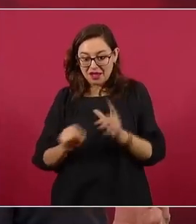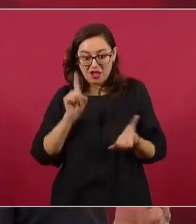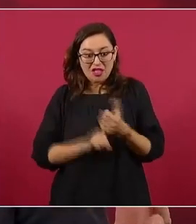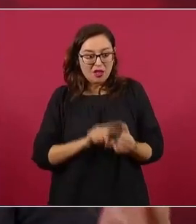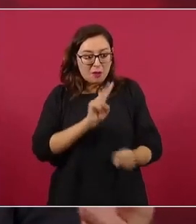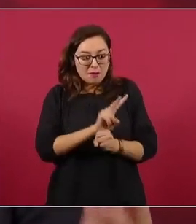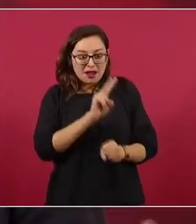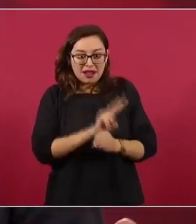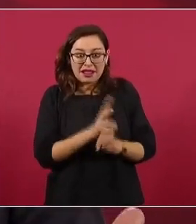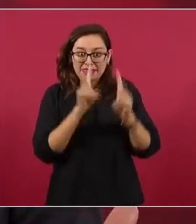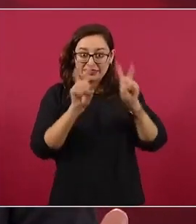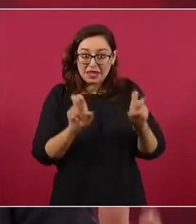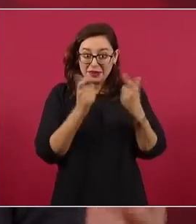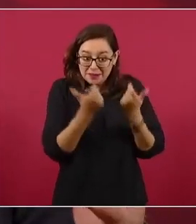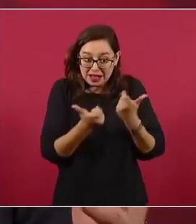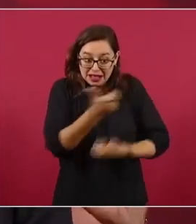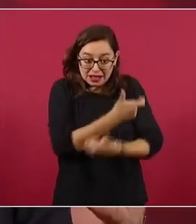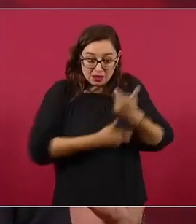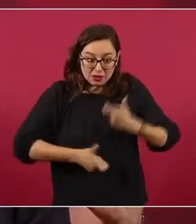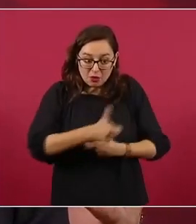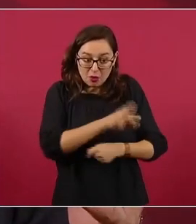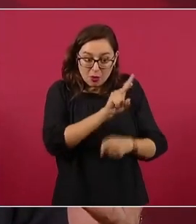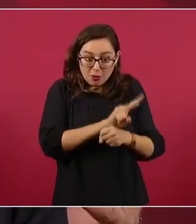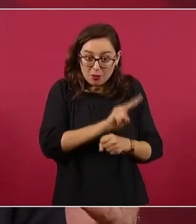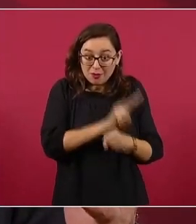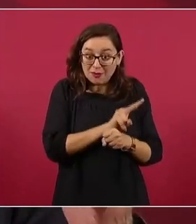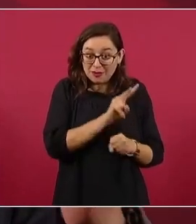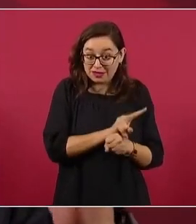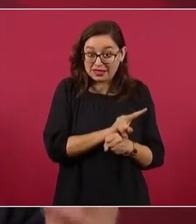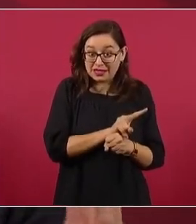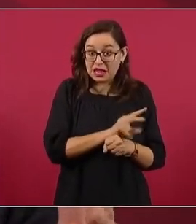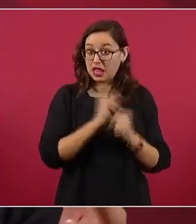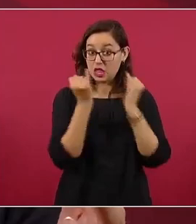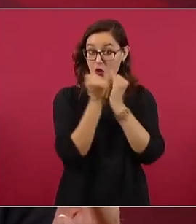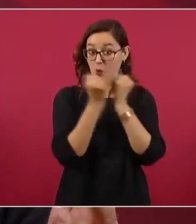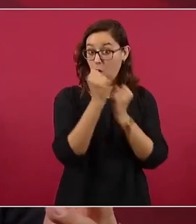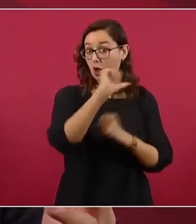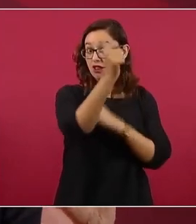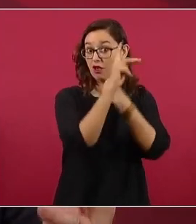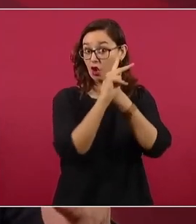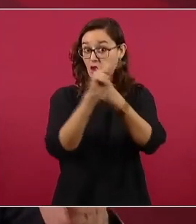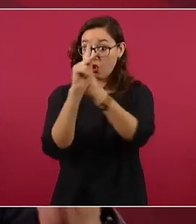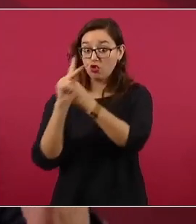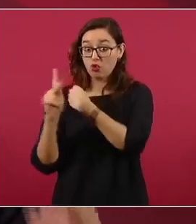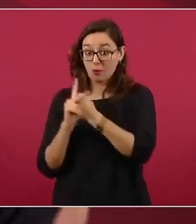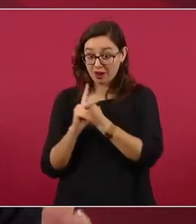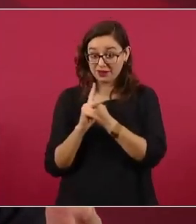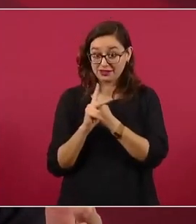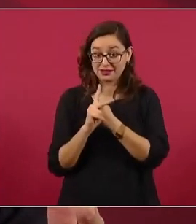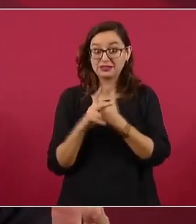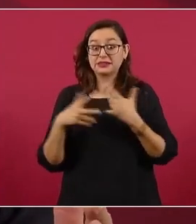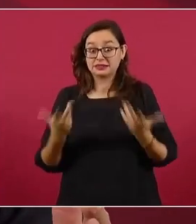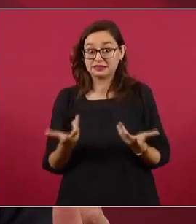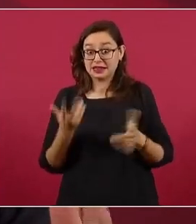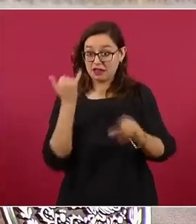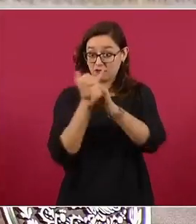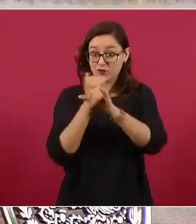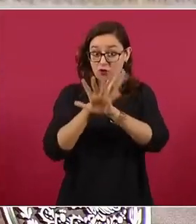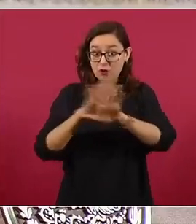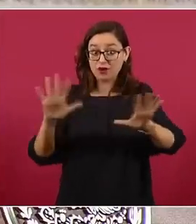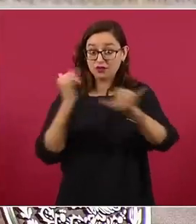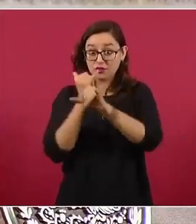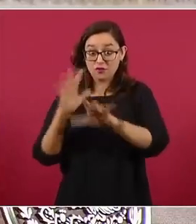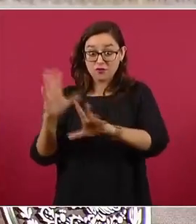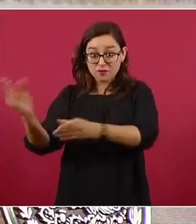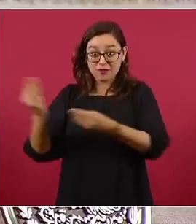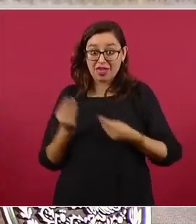otro, entonces las informaciones de inteligencia financiera tienen